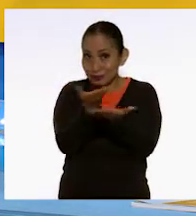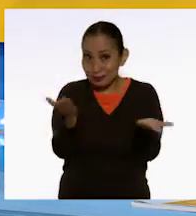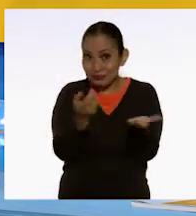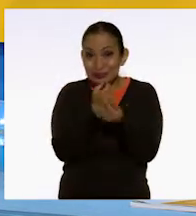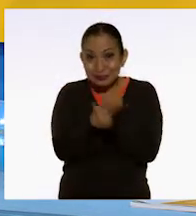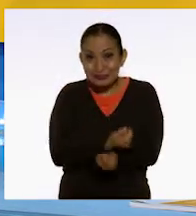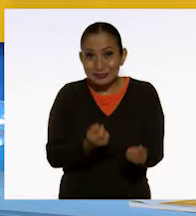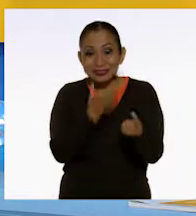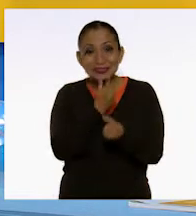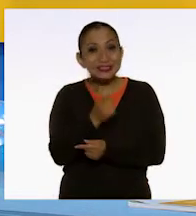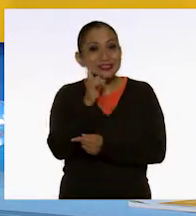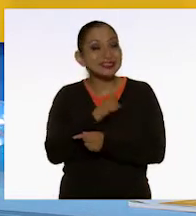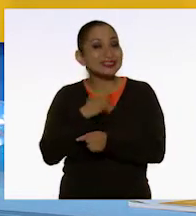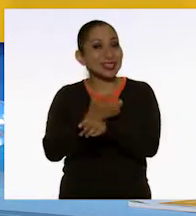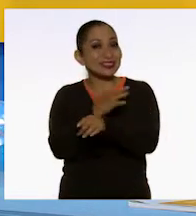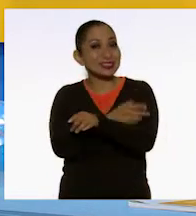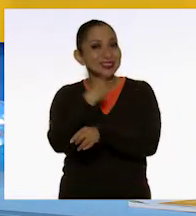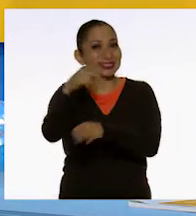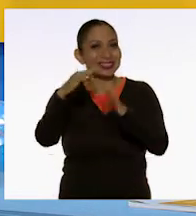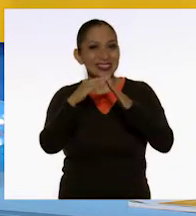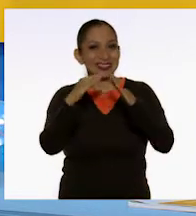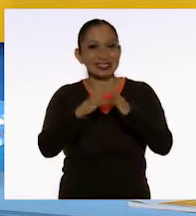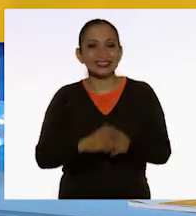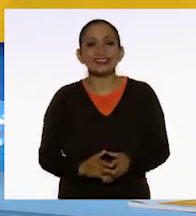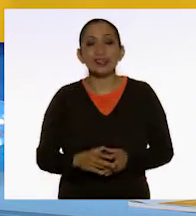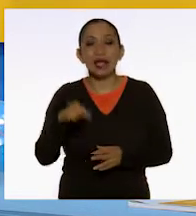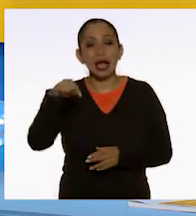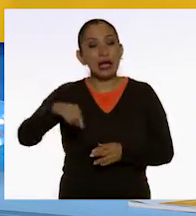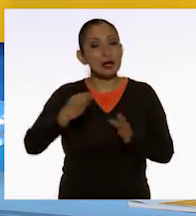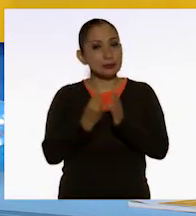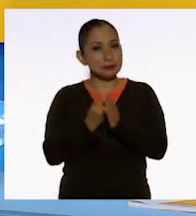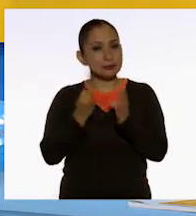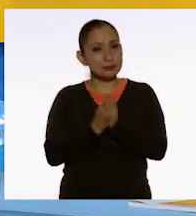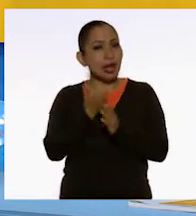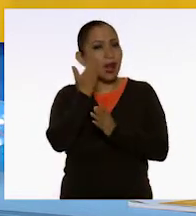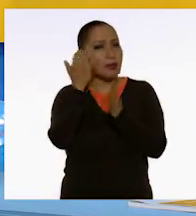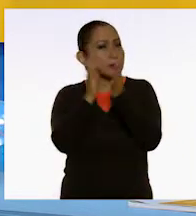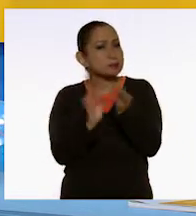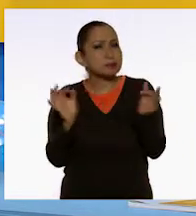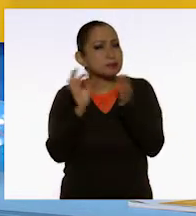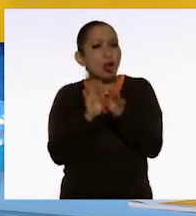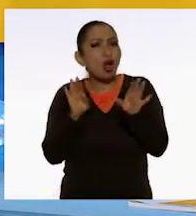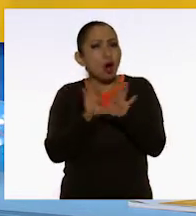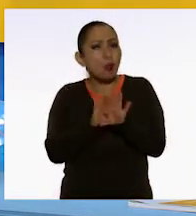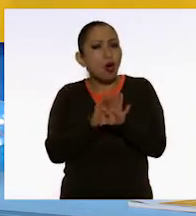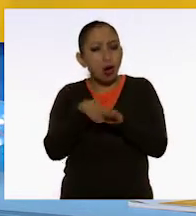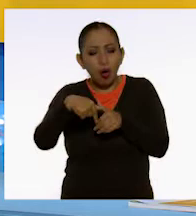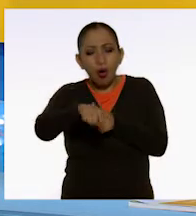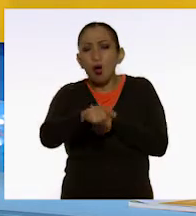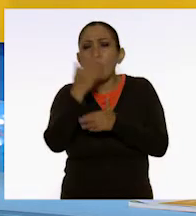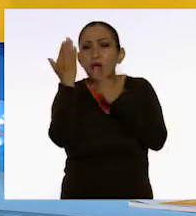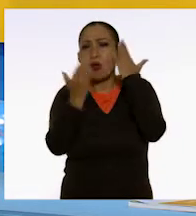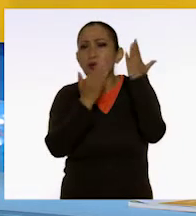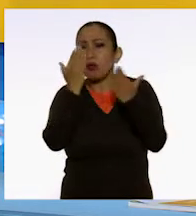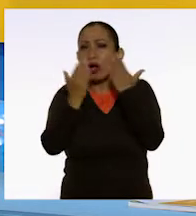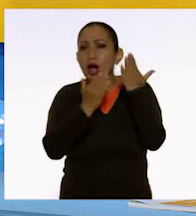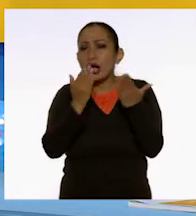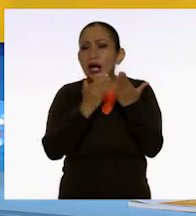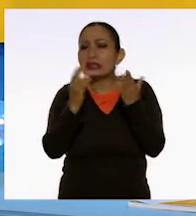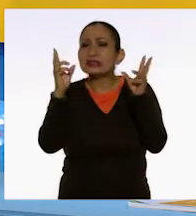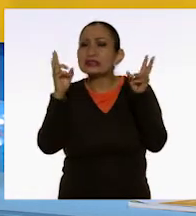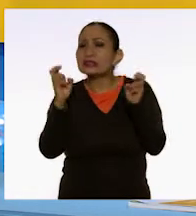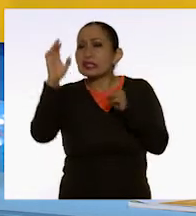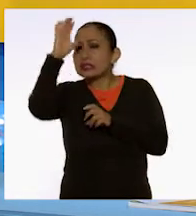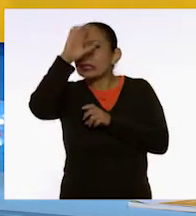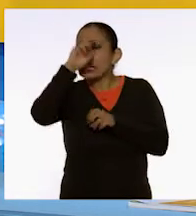niños, que nos acompañan desde sus casas. En esta clase queremos platicarles cómo estudiaremos la asignatura de Ciencias Naturales